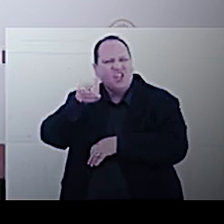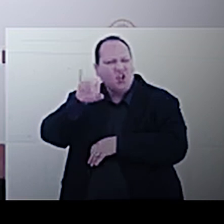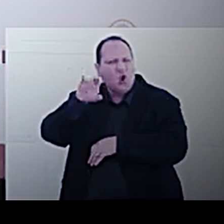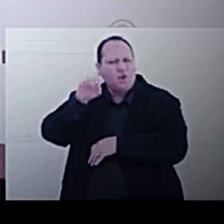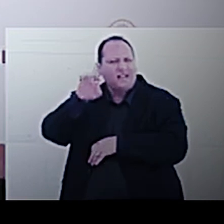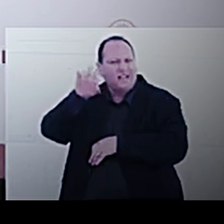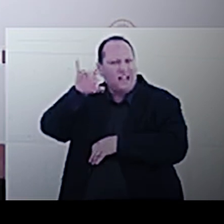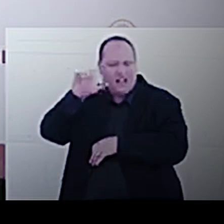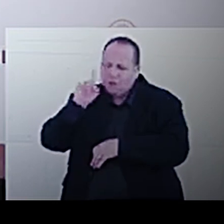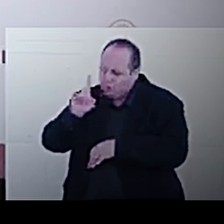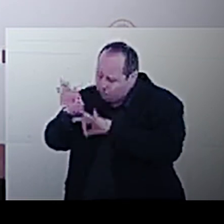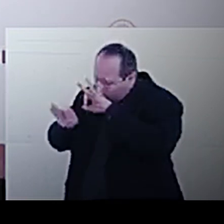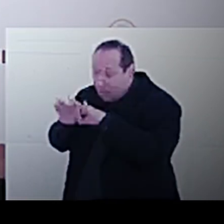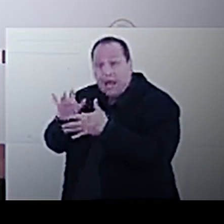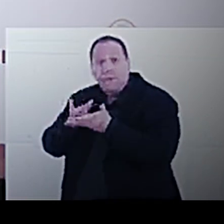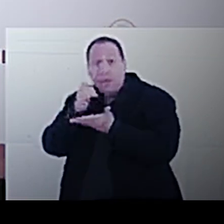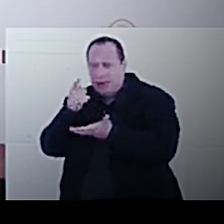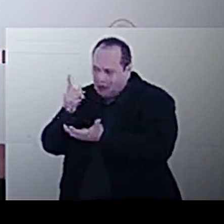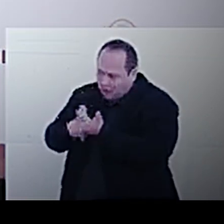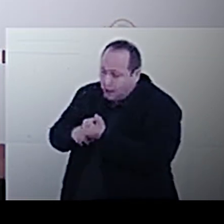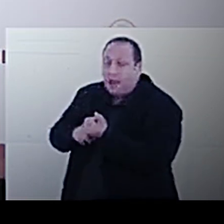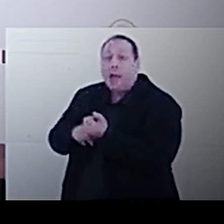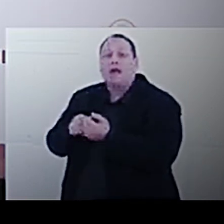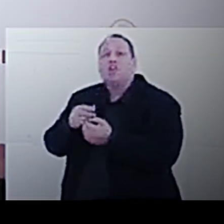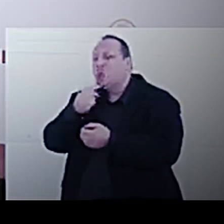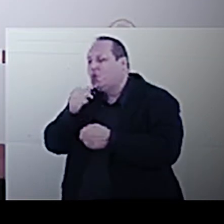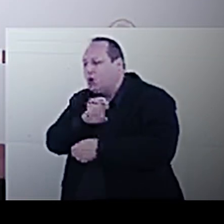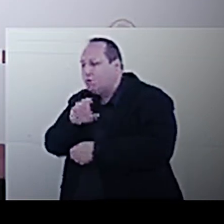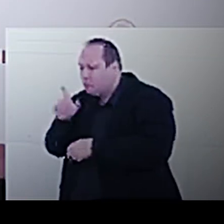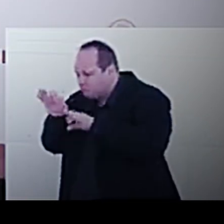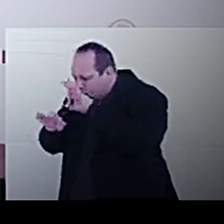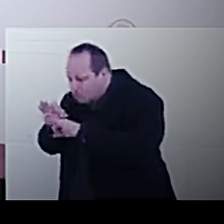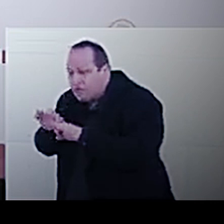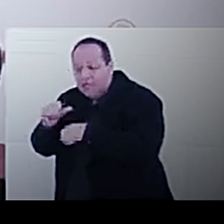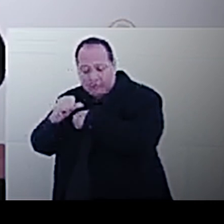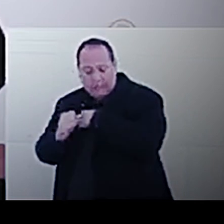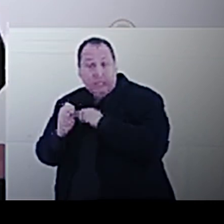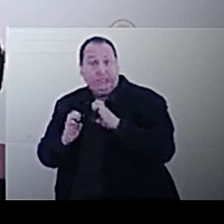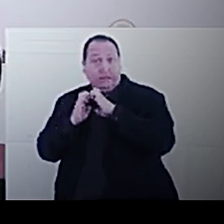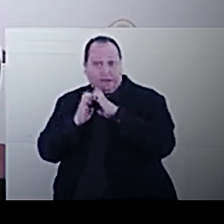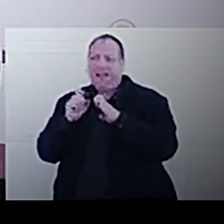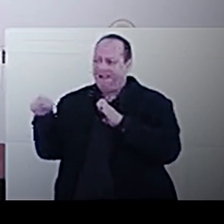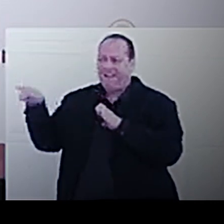ginecoobstétrica, medicina interna, pediatría, cirugía y urgencias.